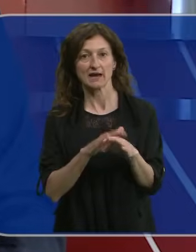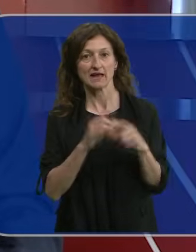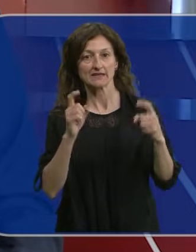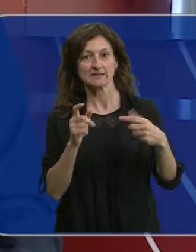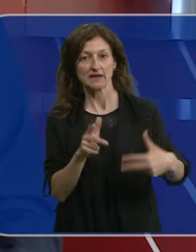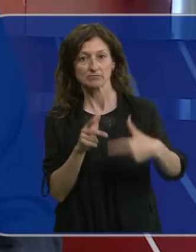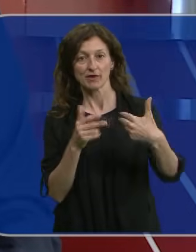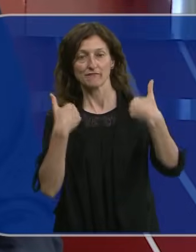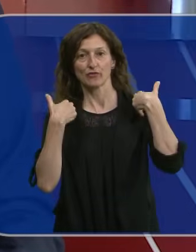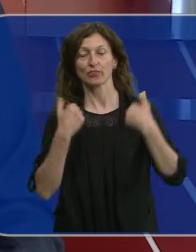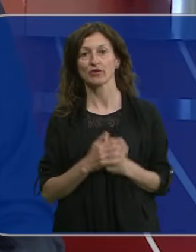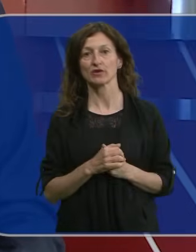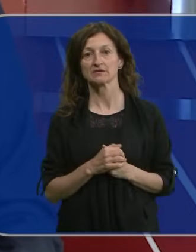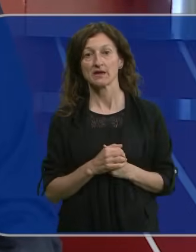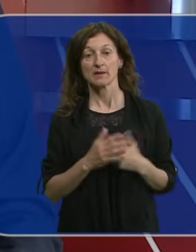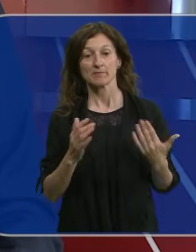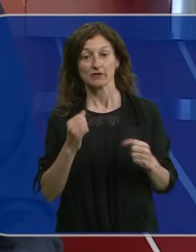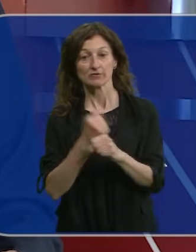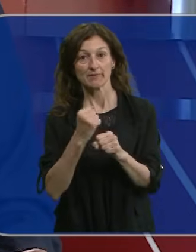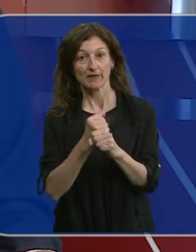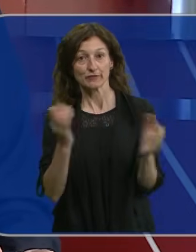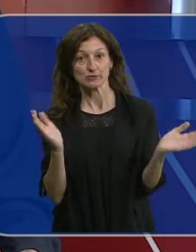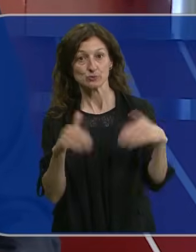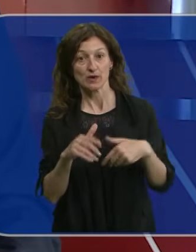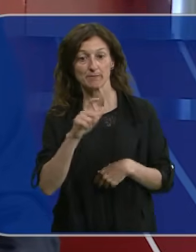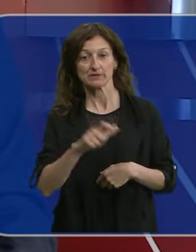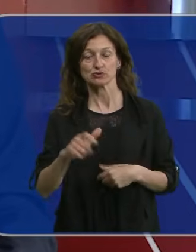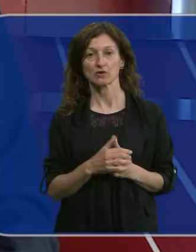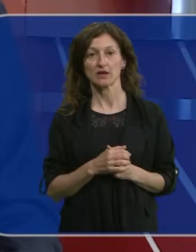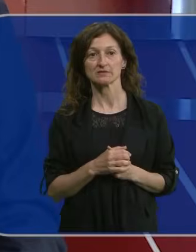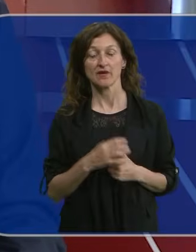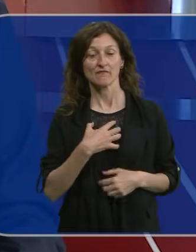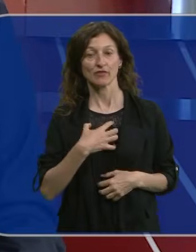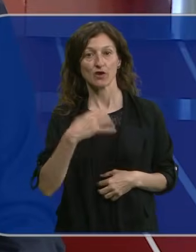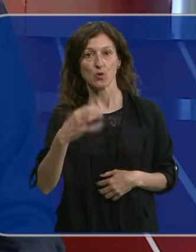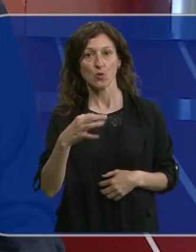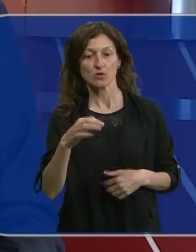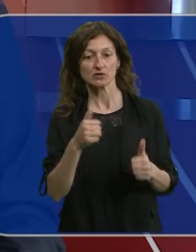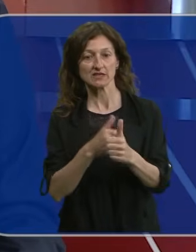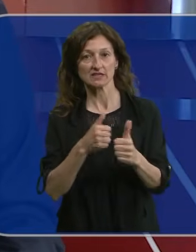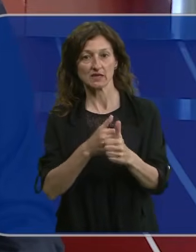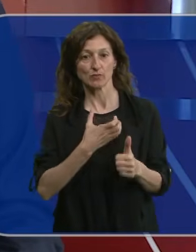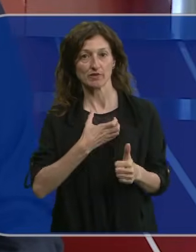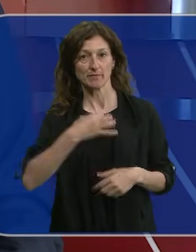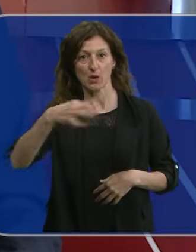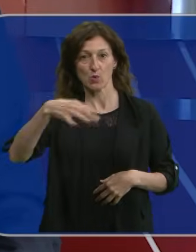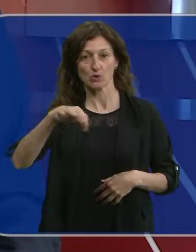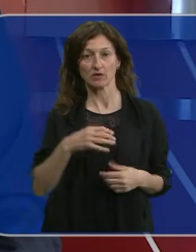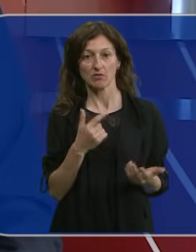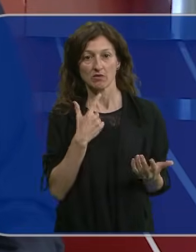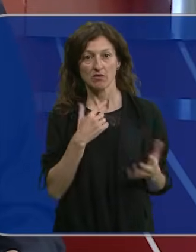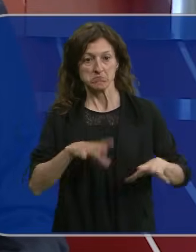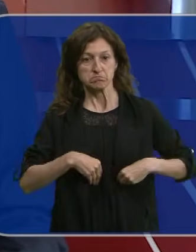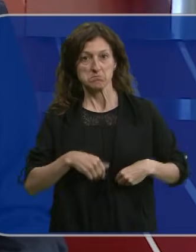puedan realizar esas funciones, pero no hay personal que las asuma. En muchos casos, los únicos funcionarios son los secretarios municipales, que dicen que no